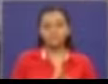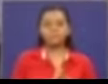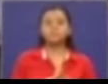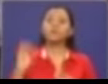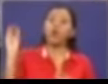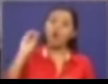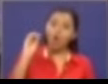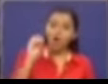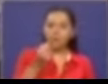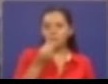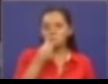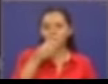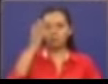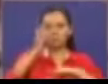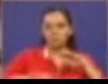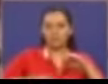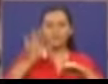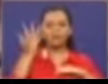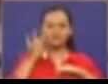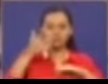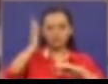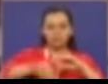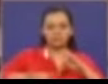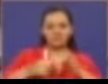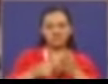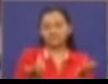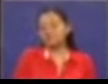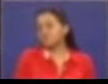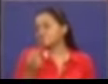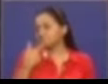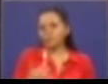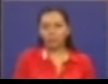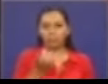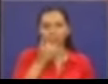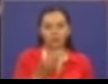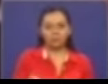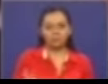o medicinas caducadas que no nos hacen bien.